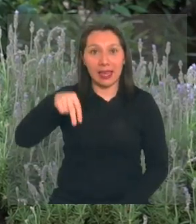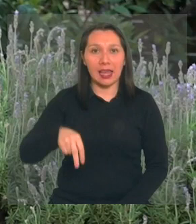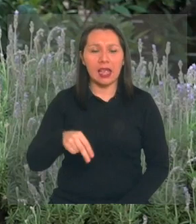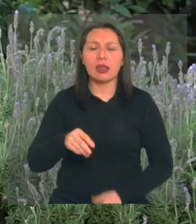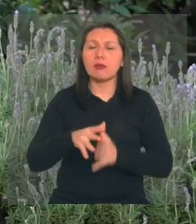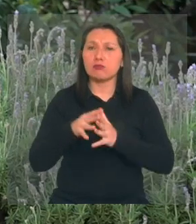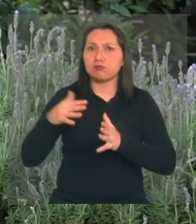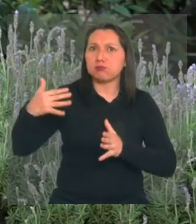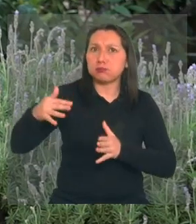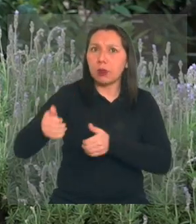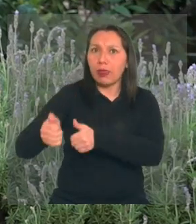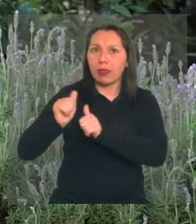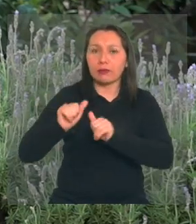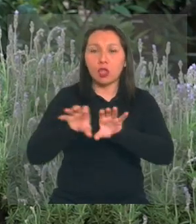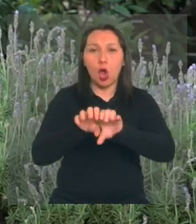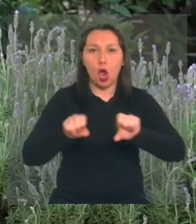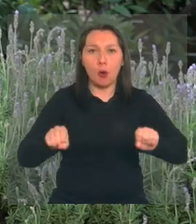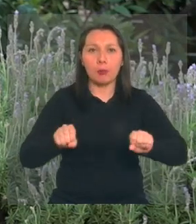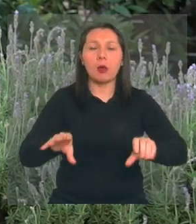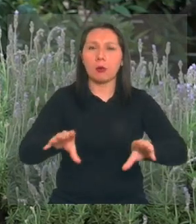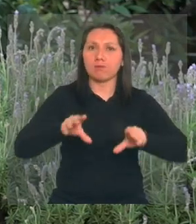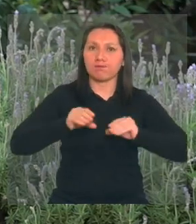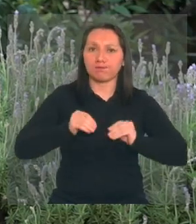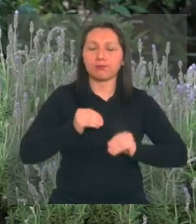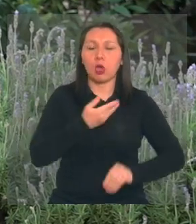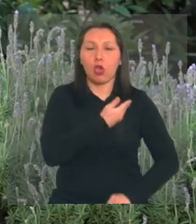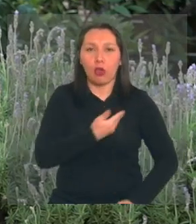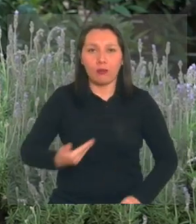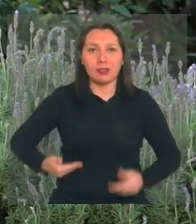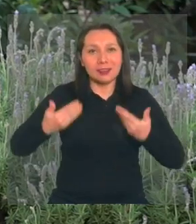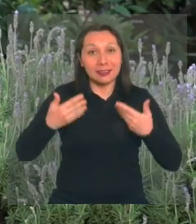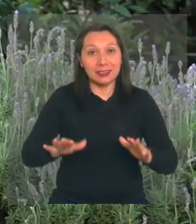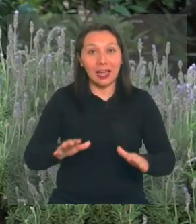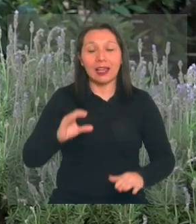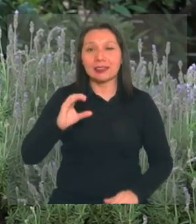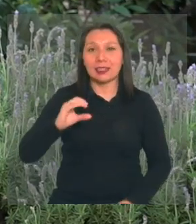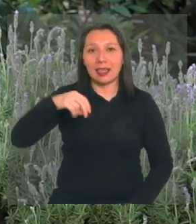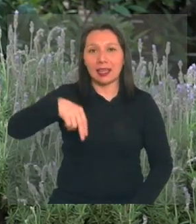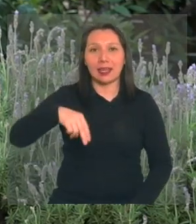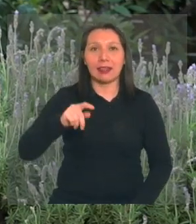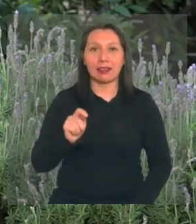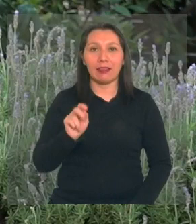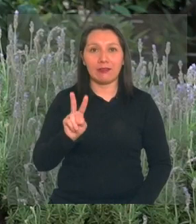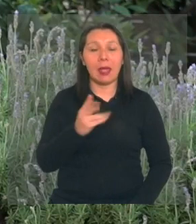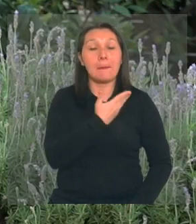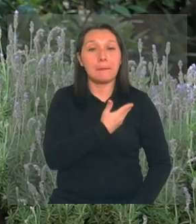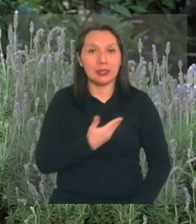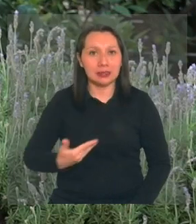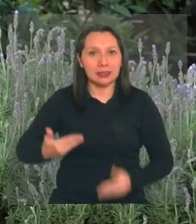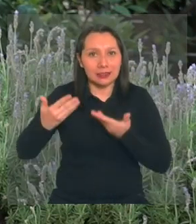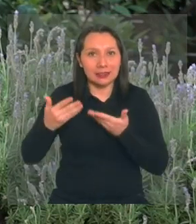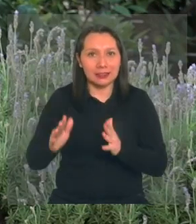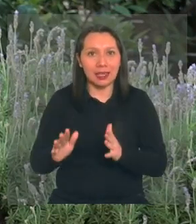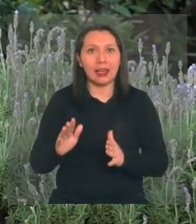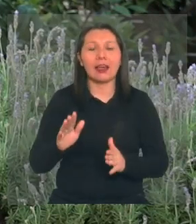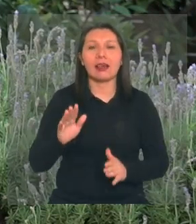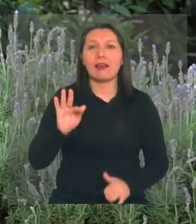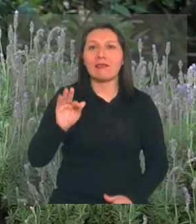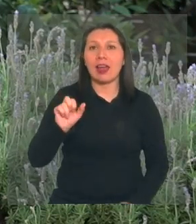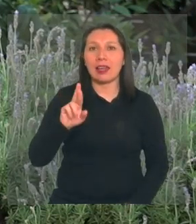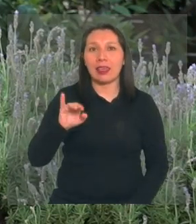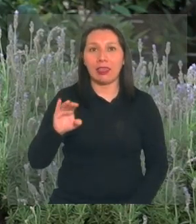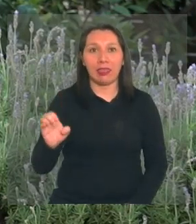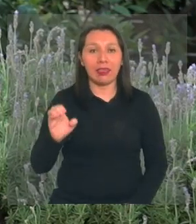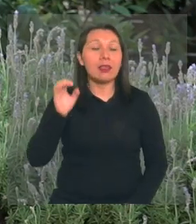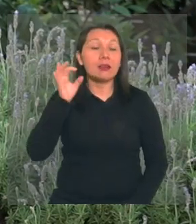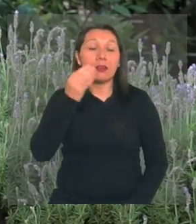desafíos. Este es el compromiso que hemos asumido como gobierno. Ya lo hicimos con el CNTV, con la presidencia. Farideh Serán, quien asumió